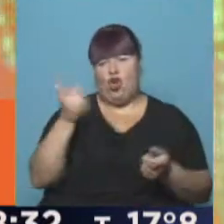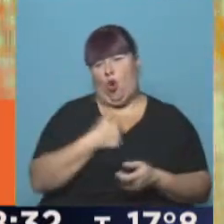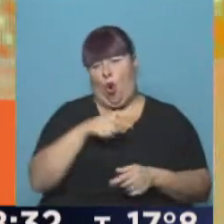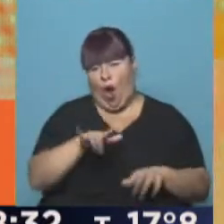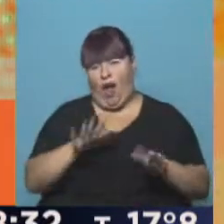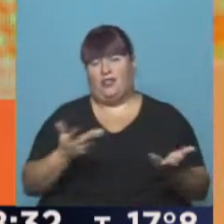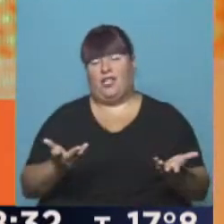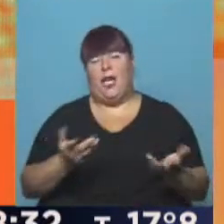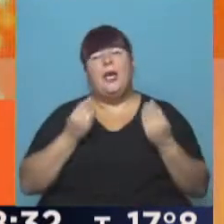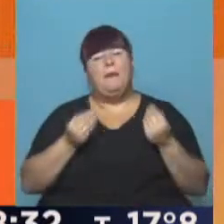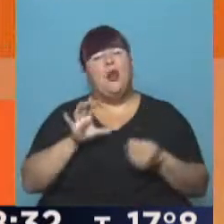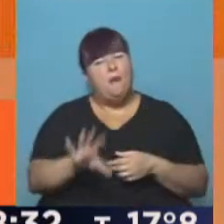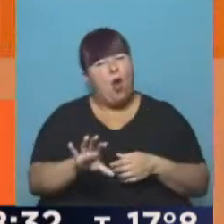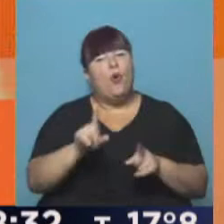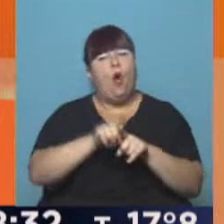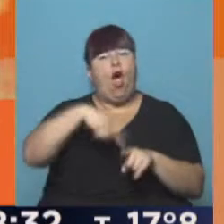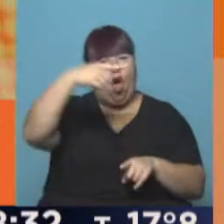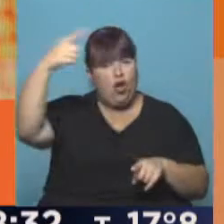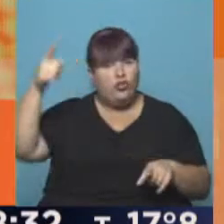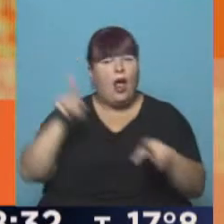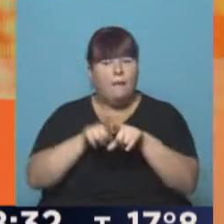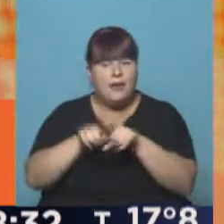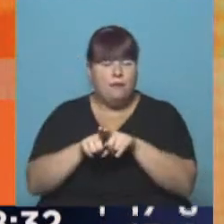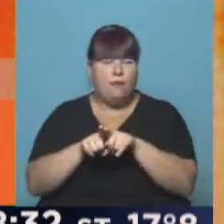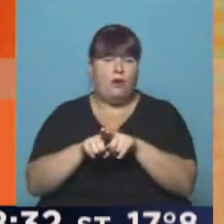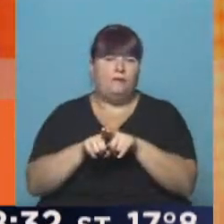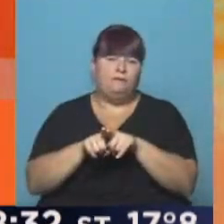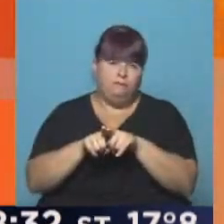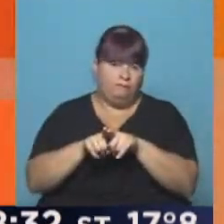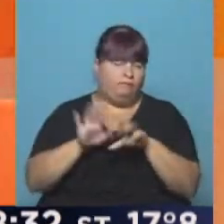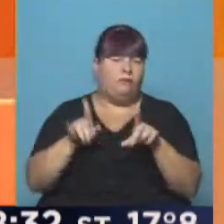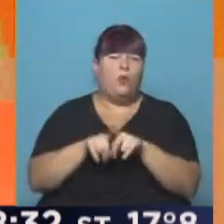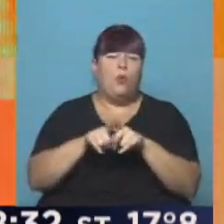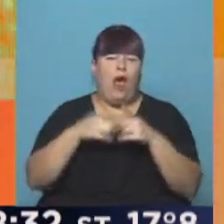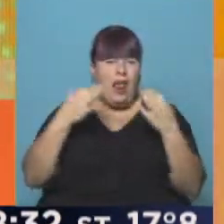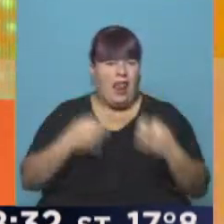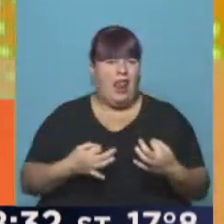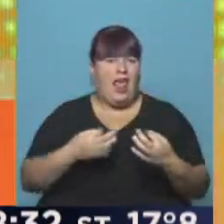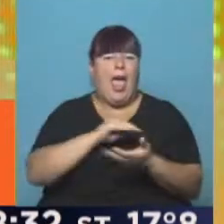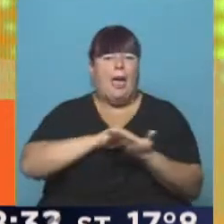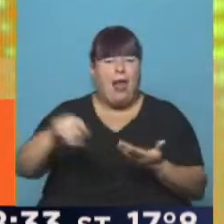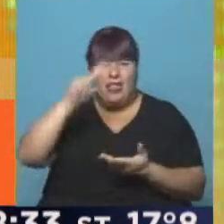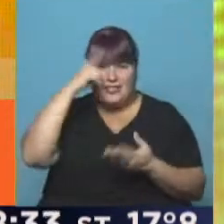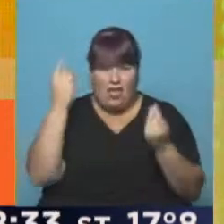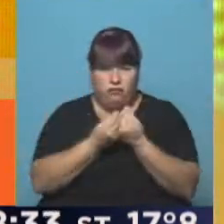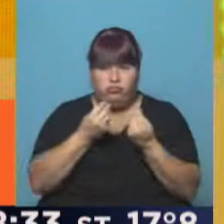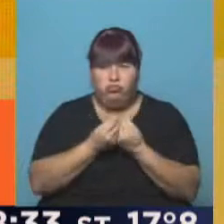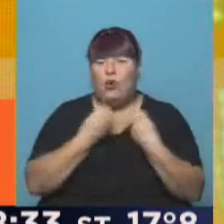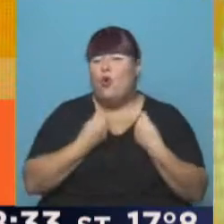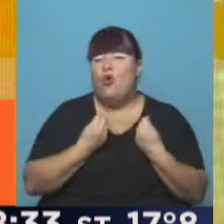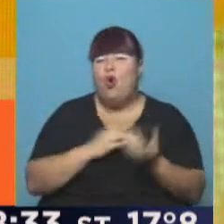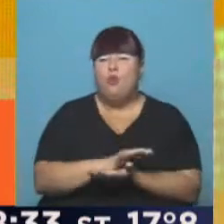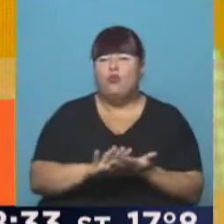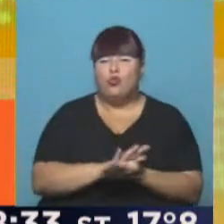suceda esto pero es una provincia como otras tantas netamente cooptada desde en realidad desde empleados estatales que se